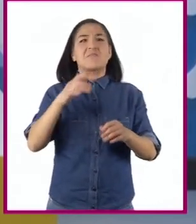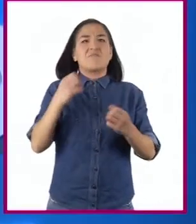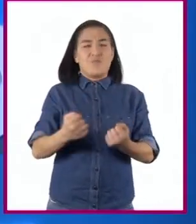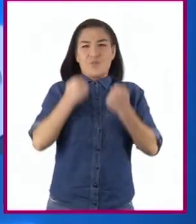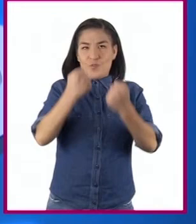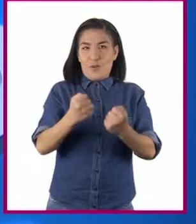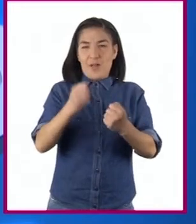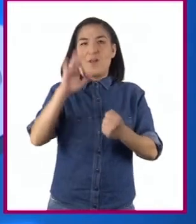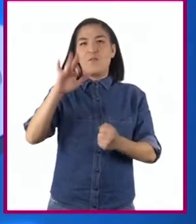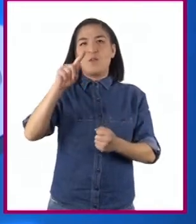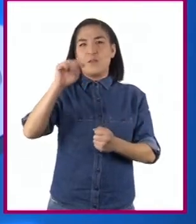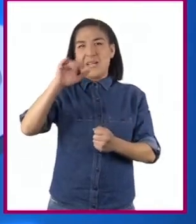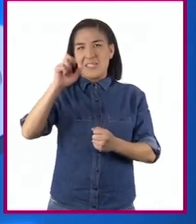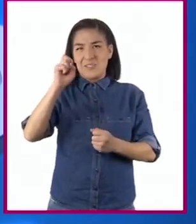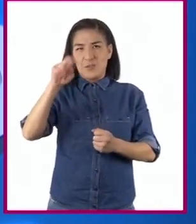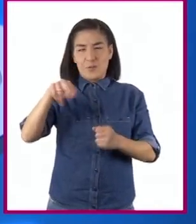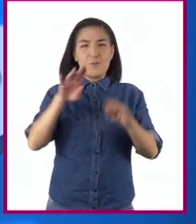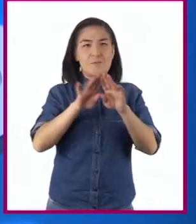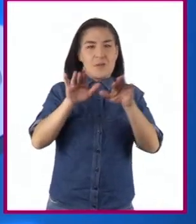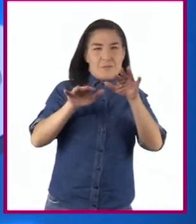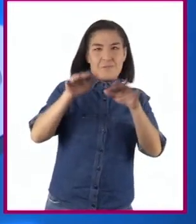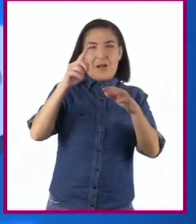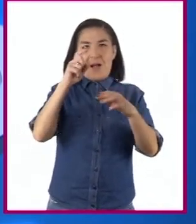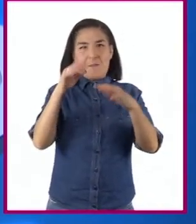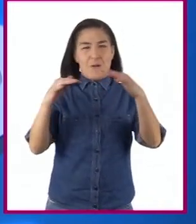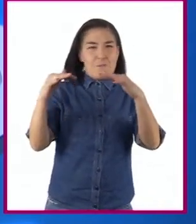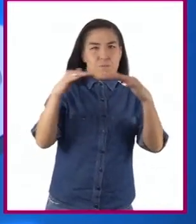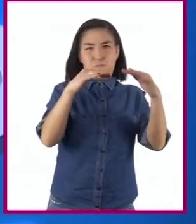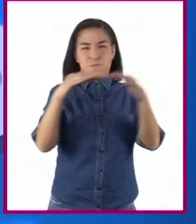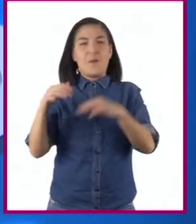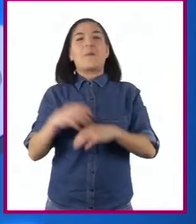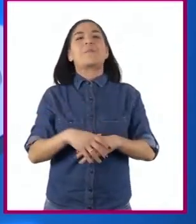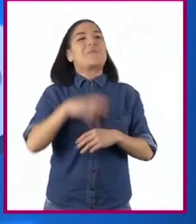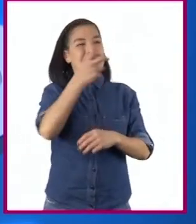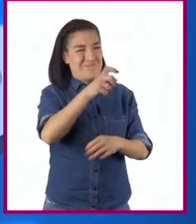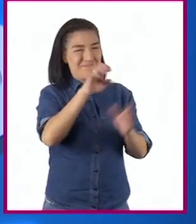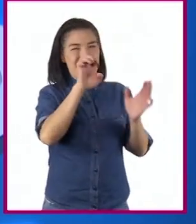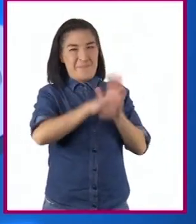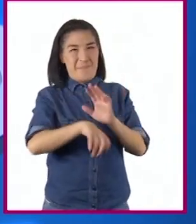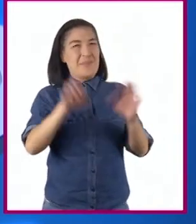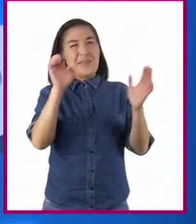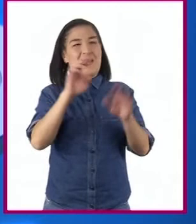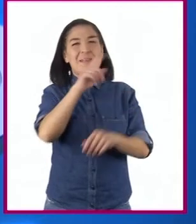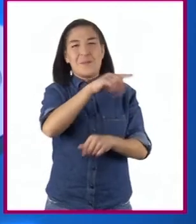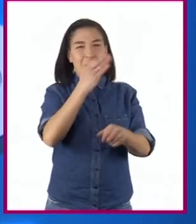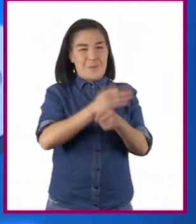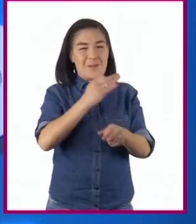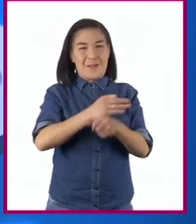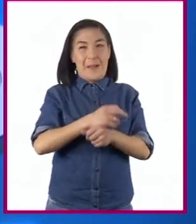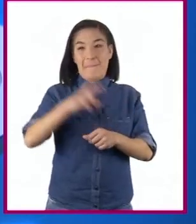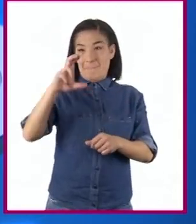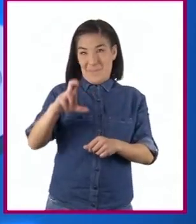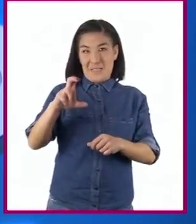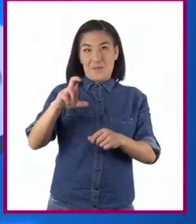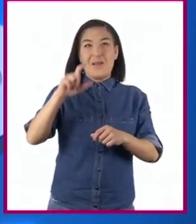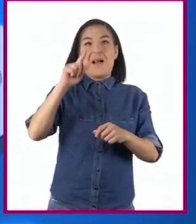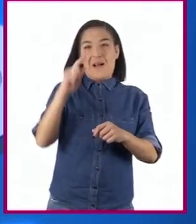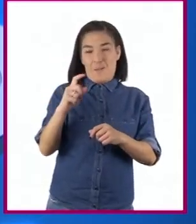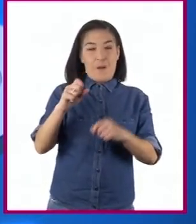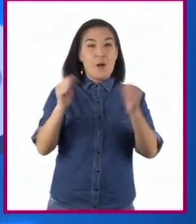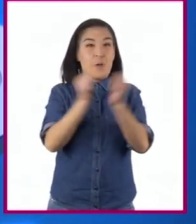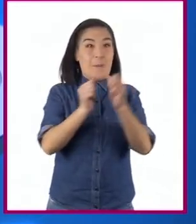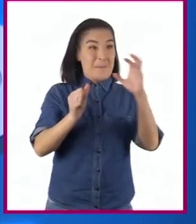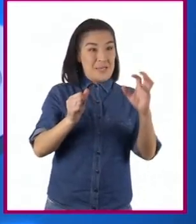flotación? Sí, claro. Es más, en el ejemplo que tú diste, si sumerges una pelota y ésta sale a la superficie del